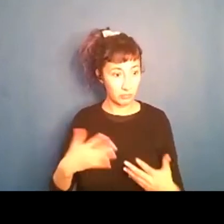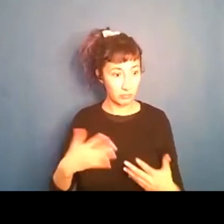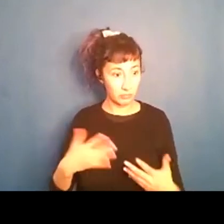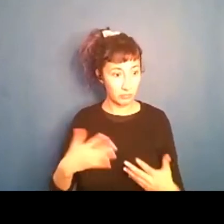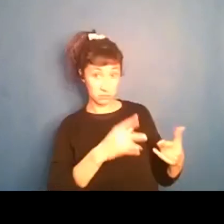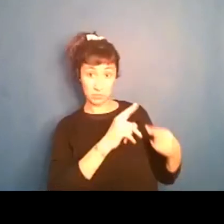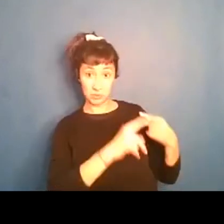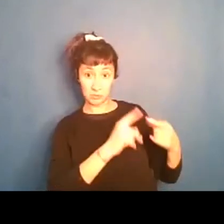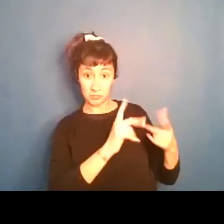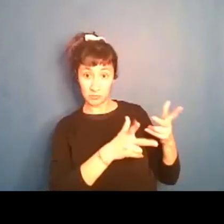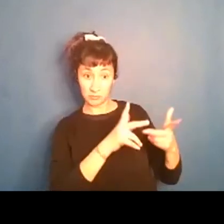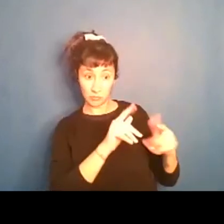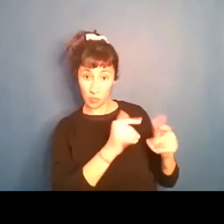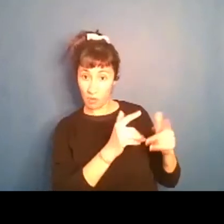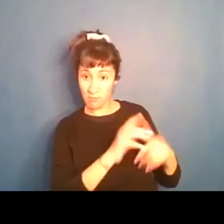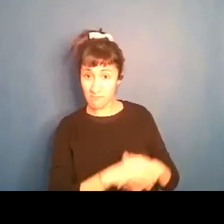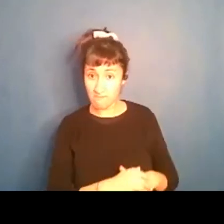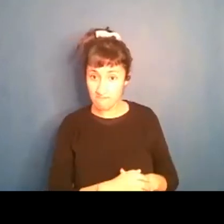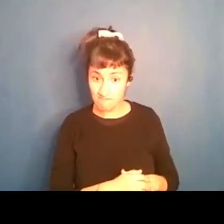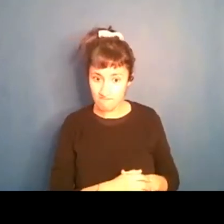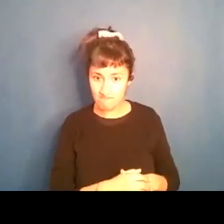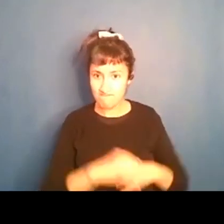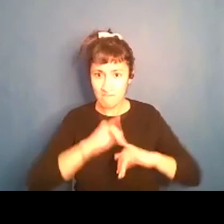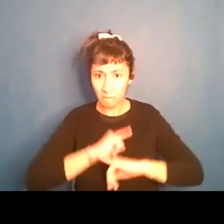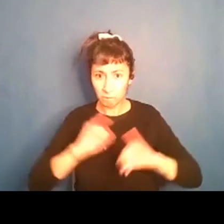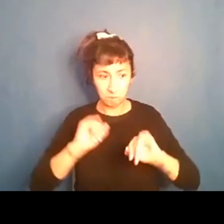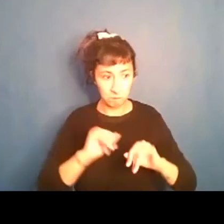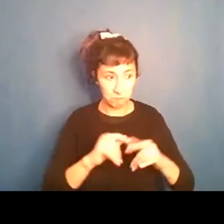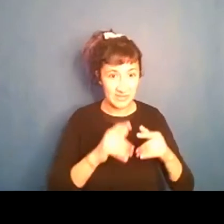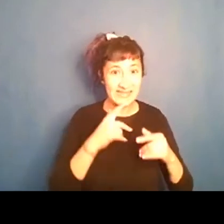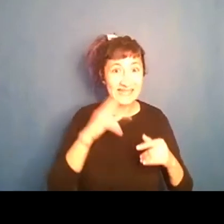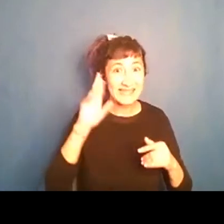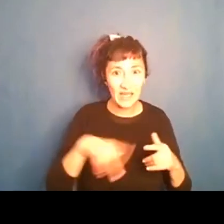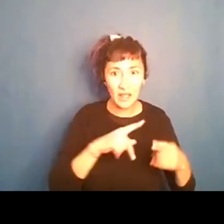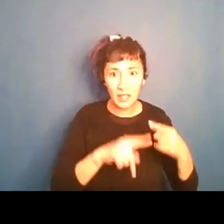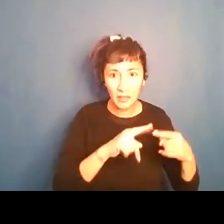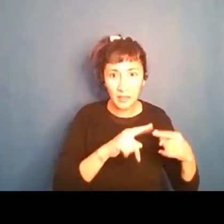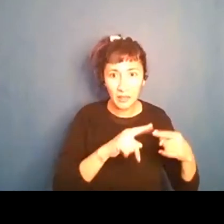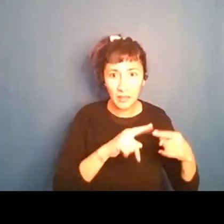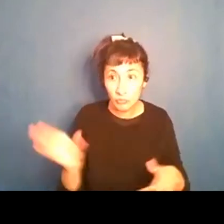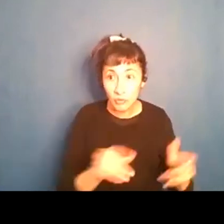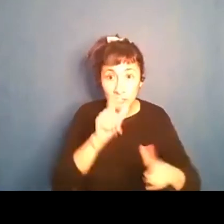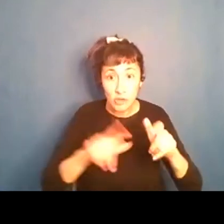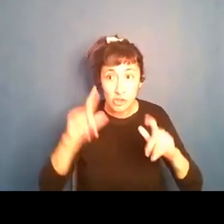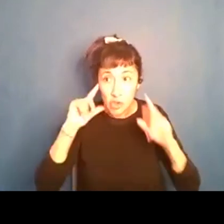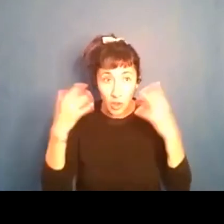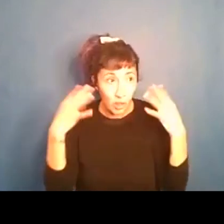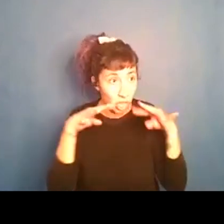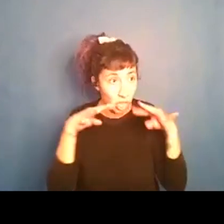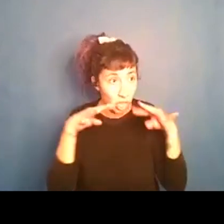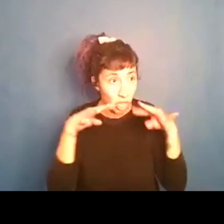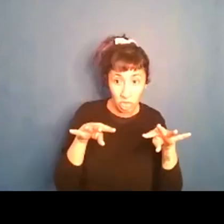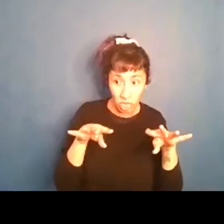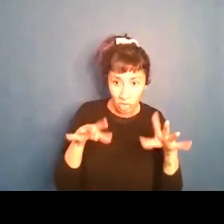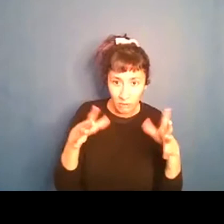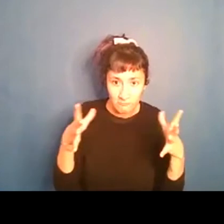de señas argentina en esa información. Todas las personas sordas, sabiendo